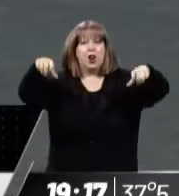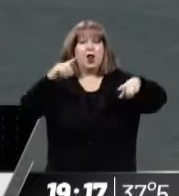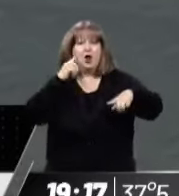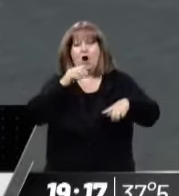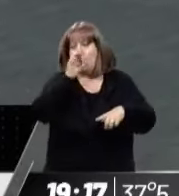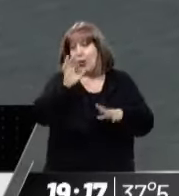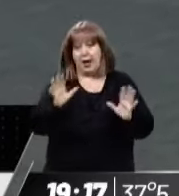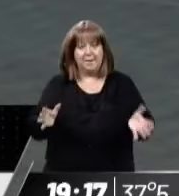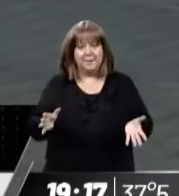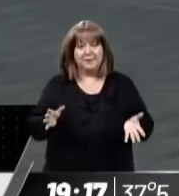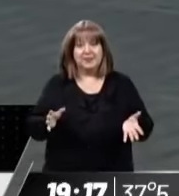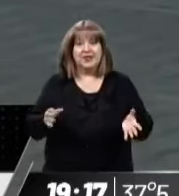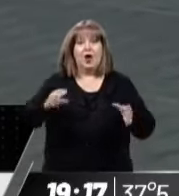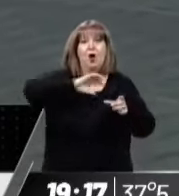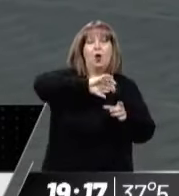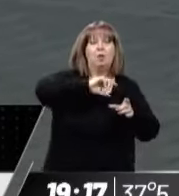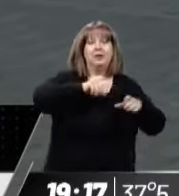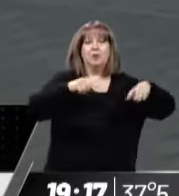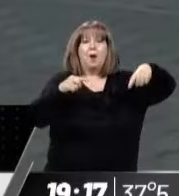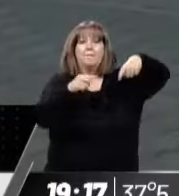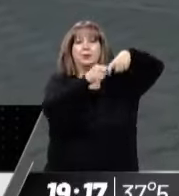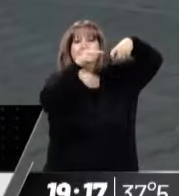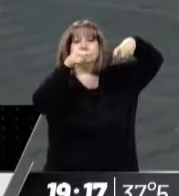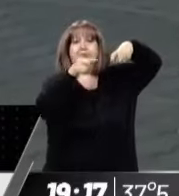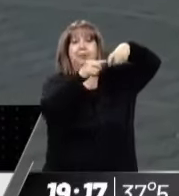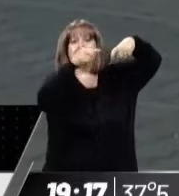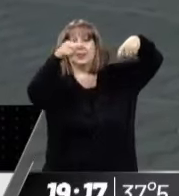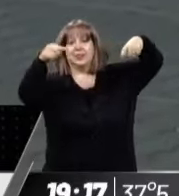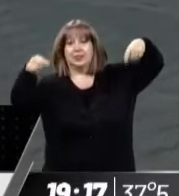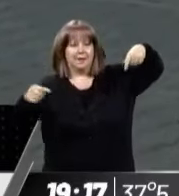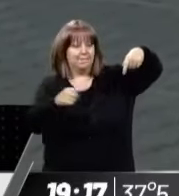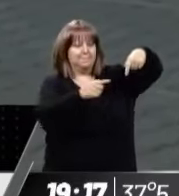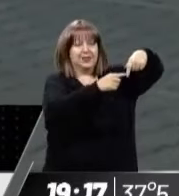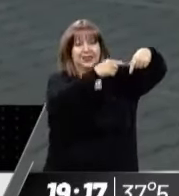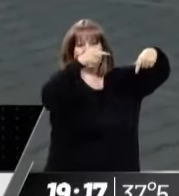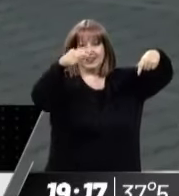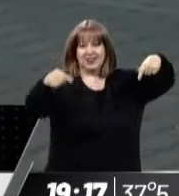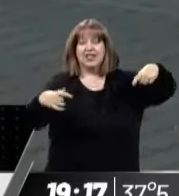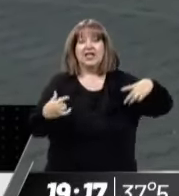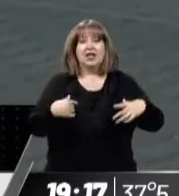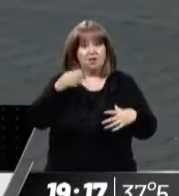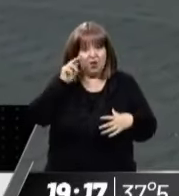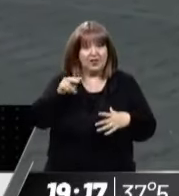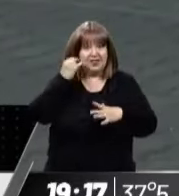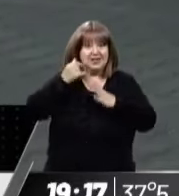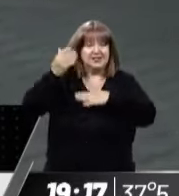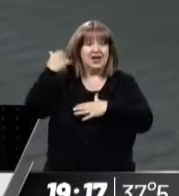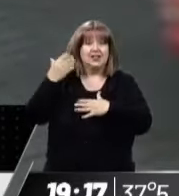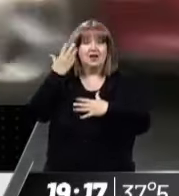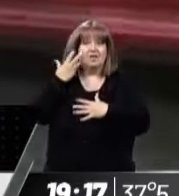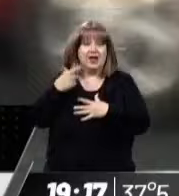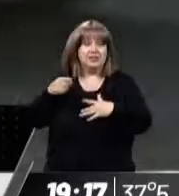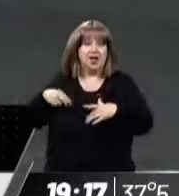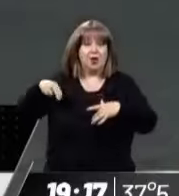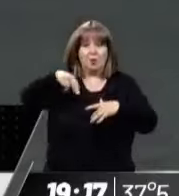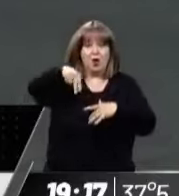la chilena en el palo, pero bueno, tampoco es que lo pasaron por arriba. ¿Viste, por ejemplo, cuando Konate paró un ataque de los